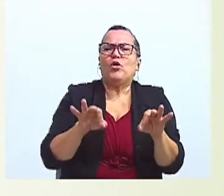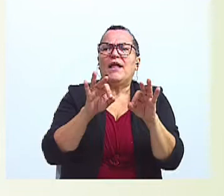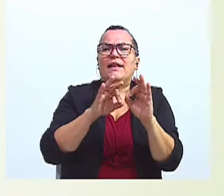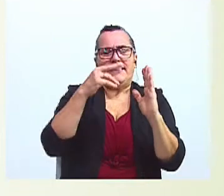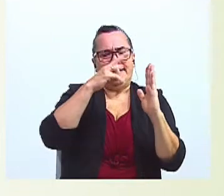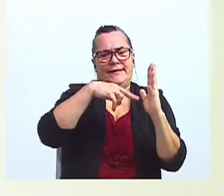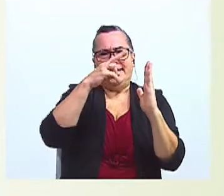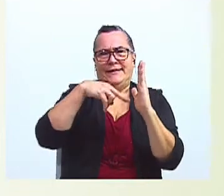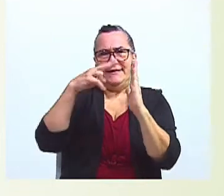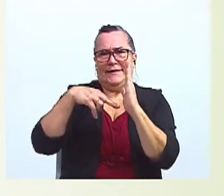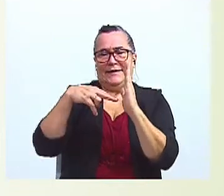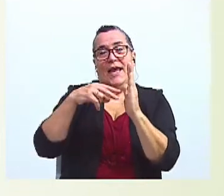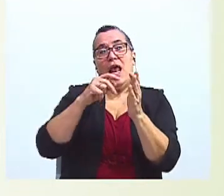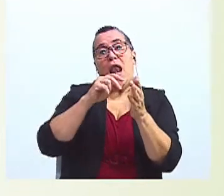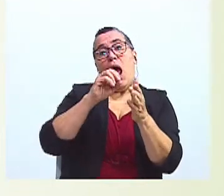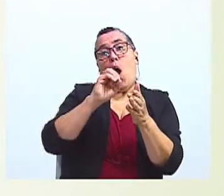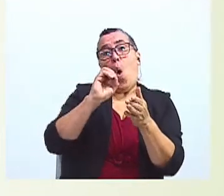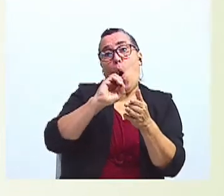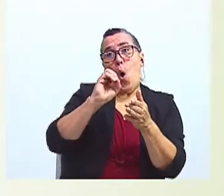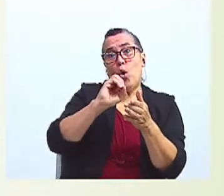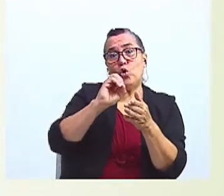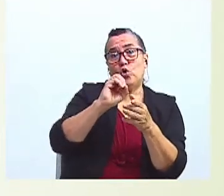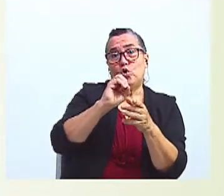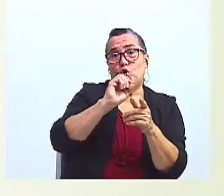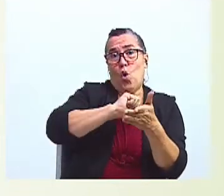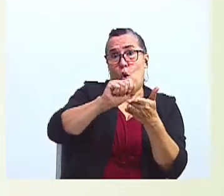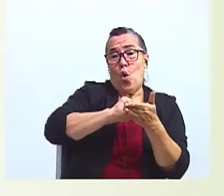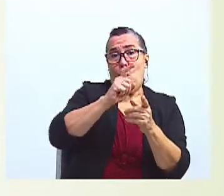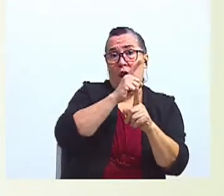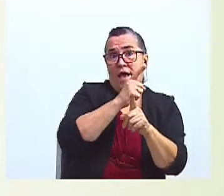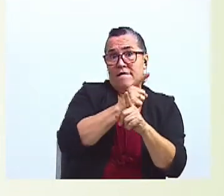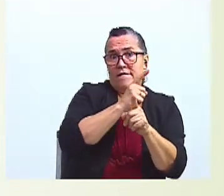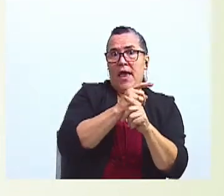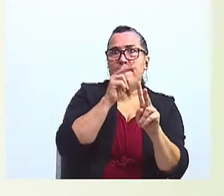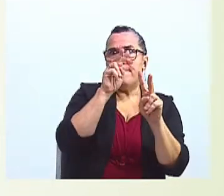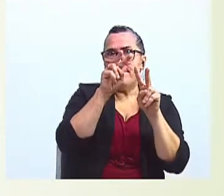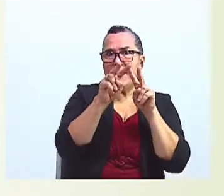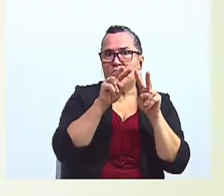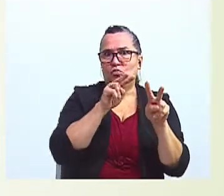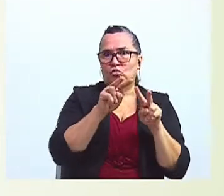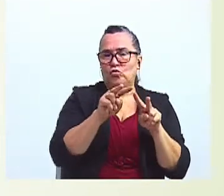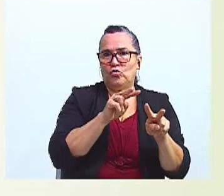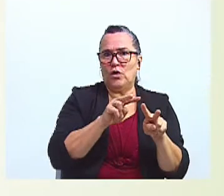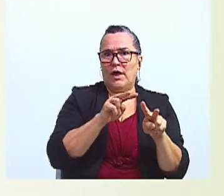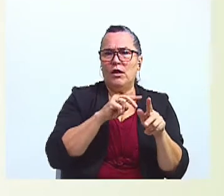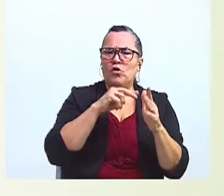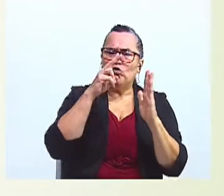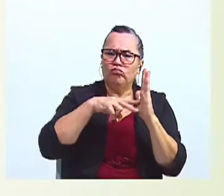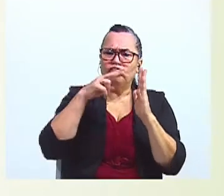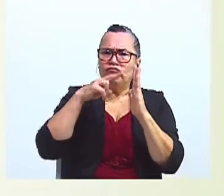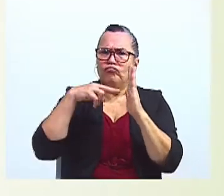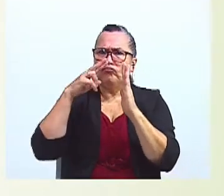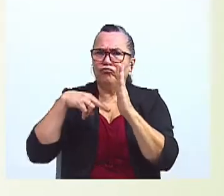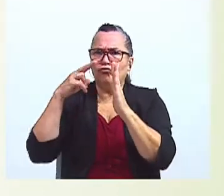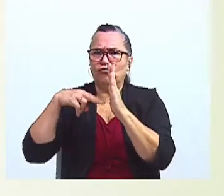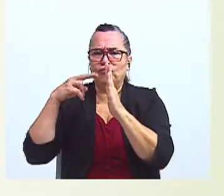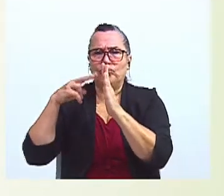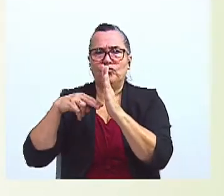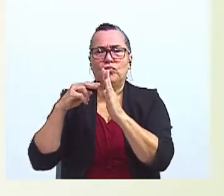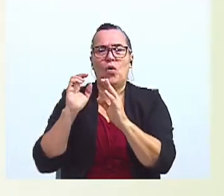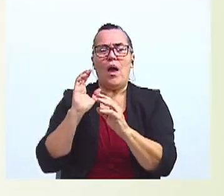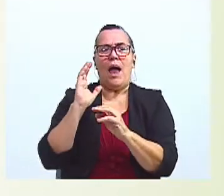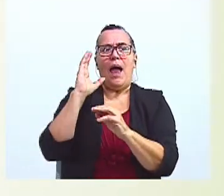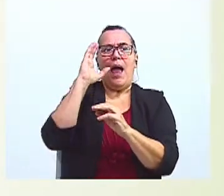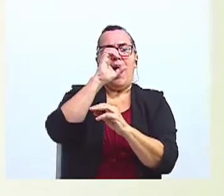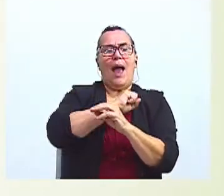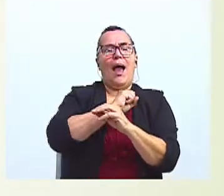visual, así que si yo estoy acostumbrada a hacer lectura constante, puedo darme cuenta en qué